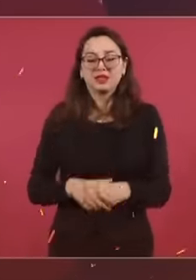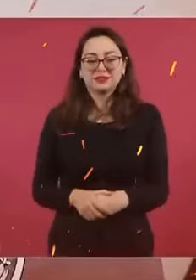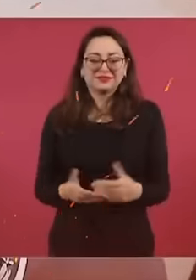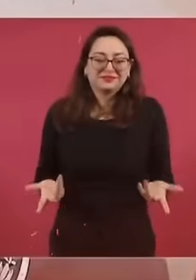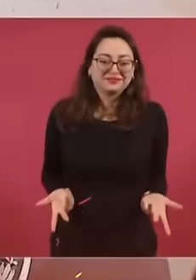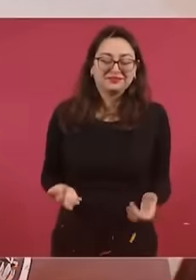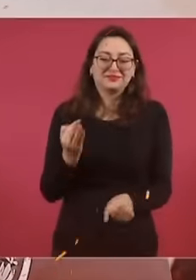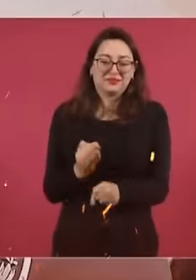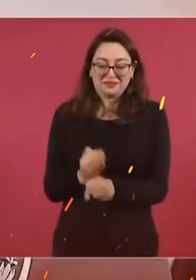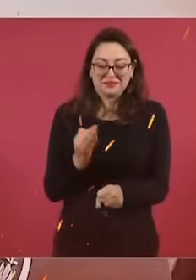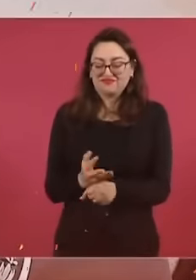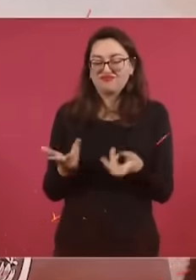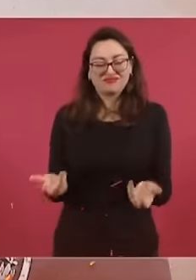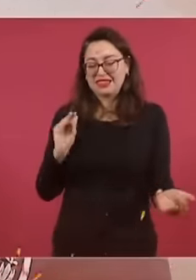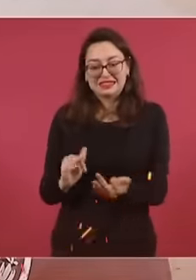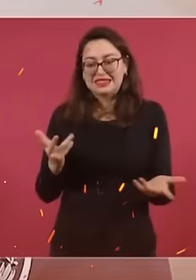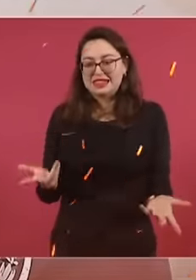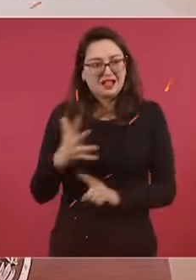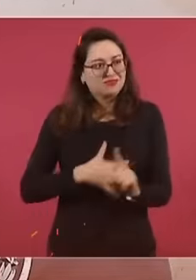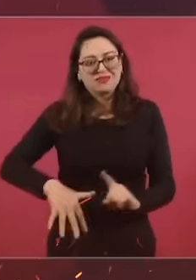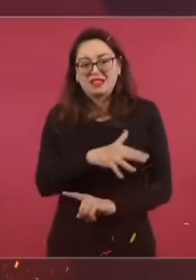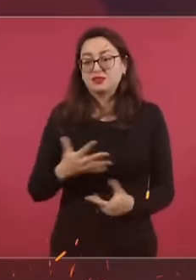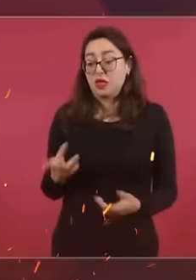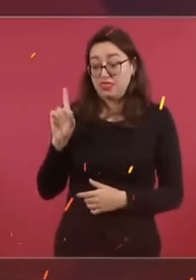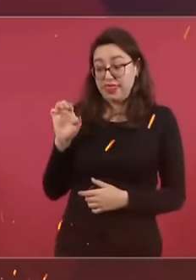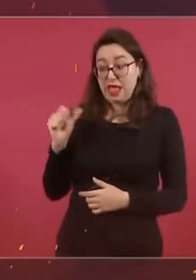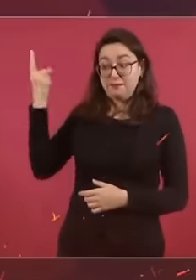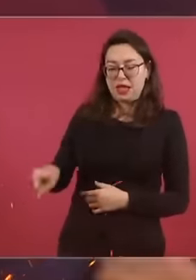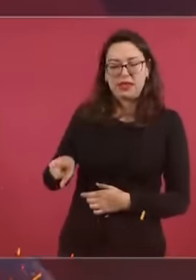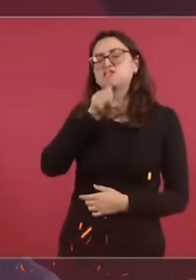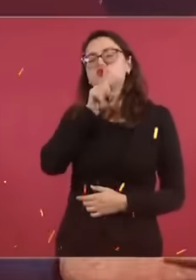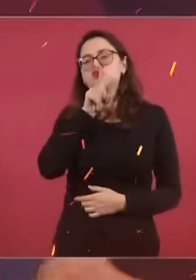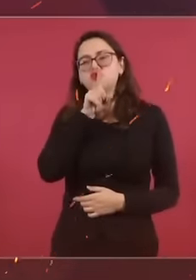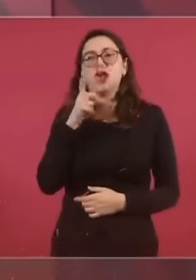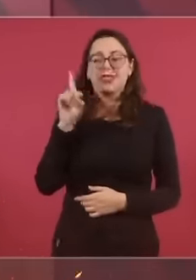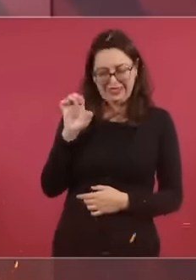porque tampoco es la DEA así, en abstracto, que